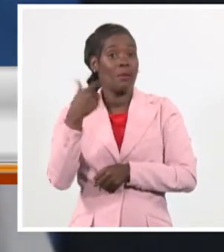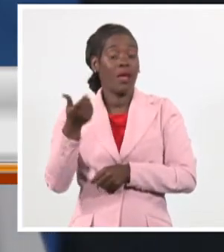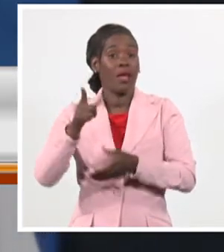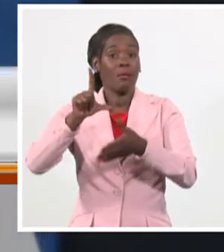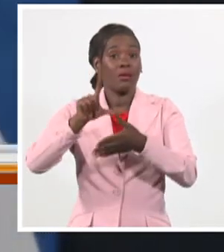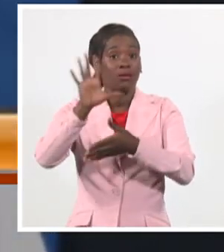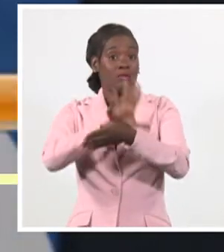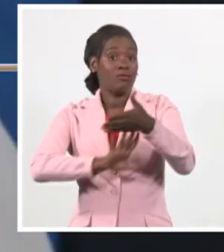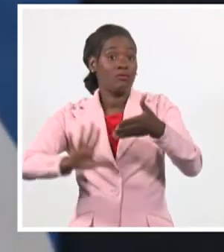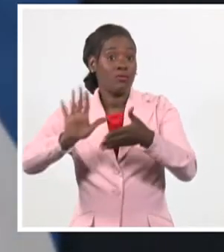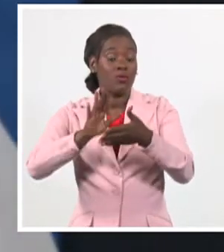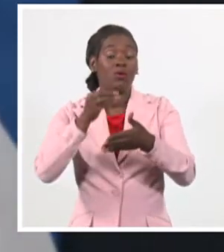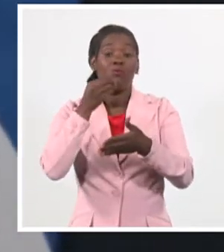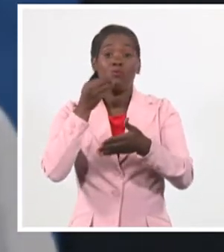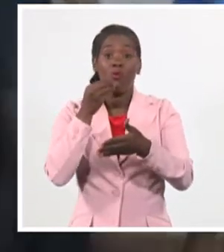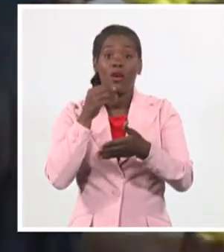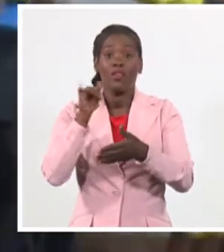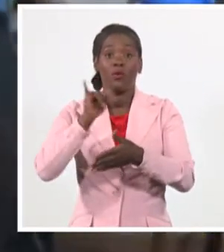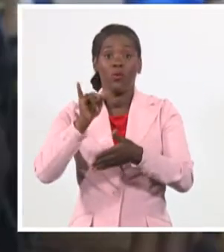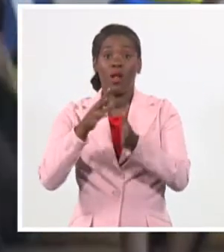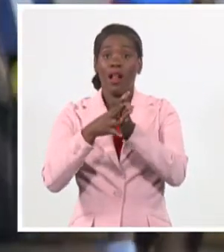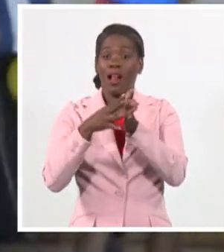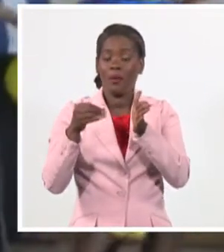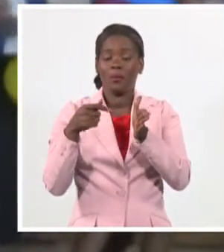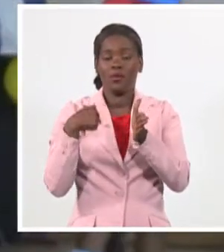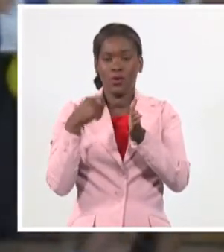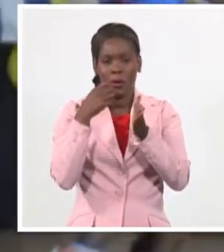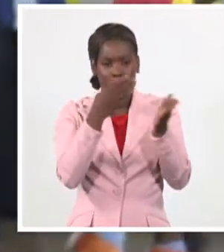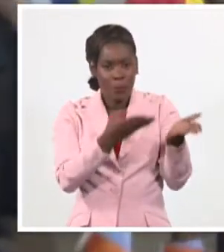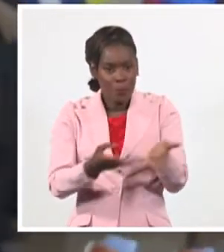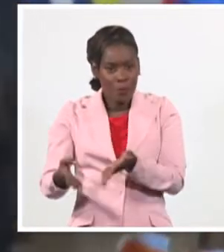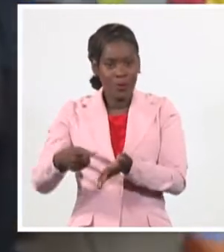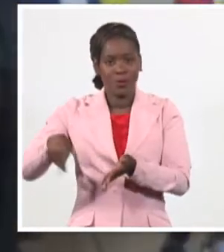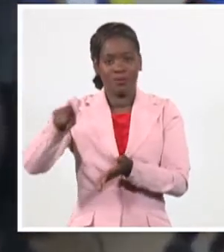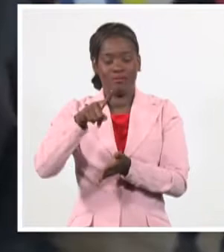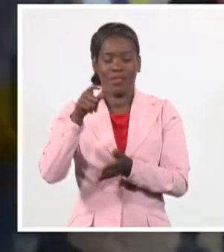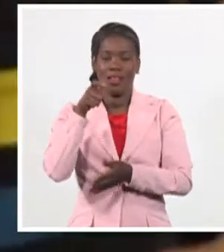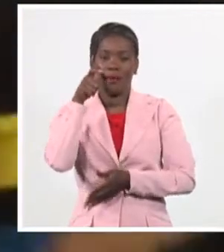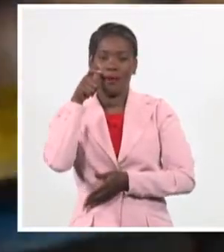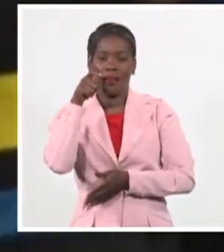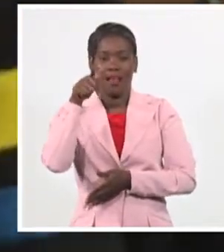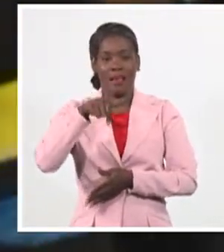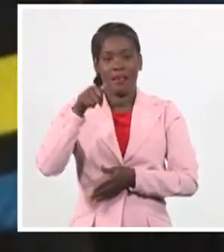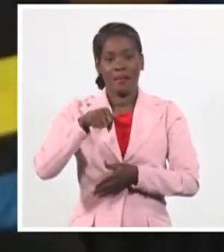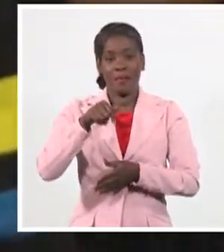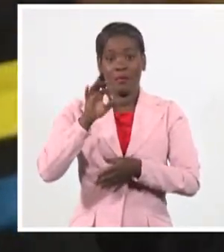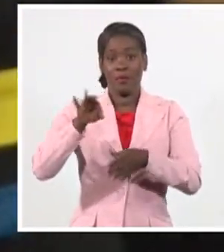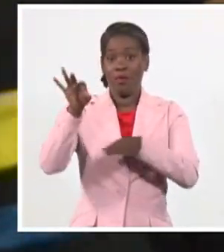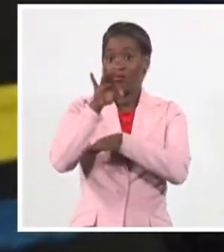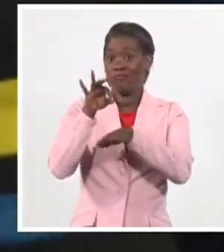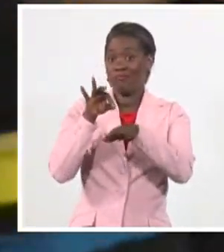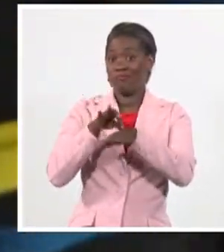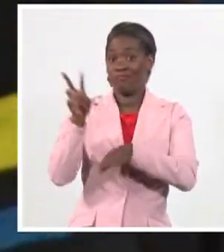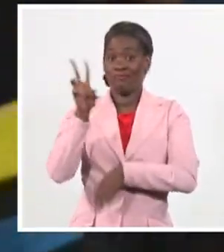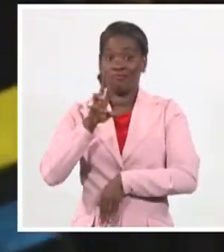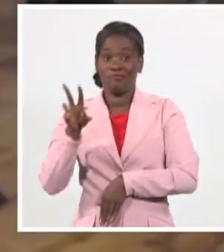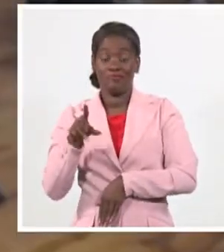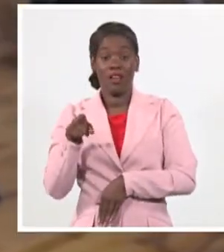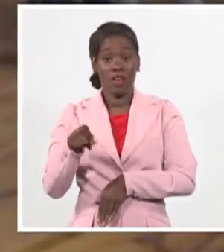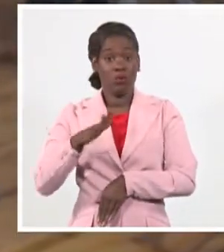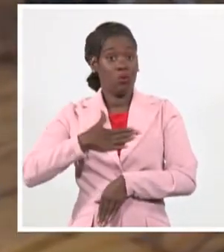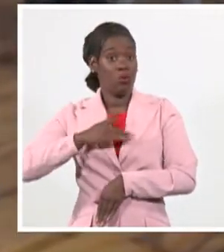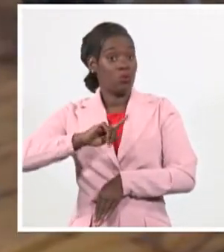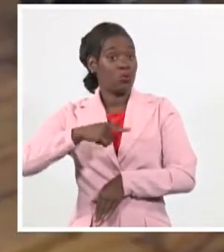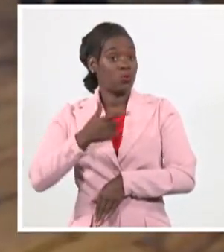que vengan a la Colmenita de Barlovento. A 13 años de un proyecto que ha servido como puente de unión entre ambas culturas y portador